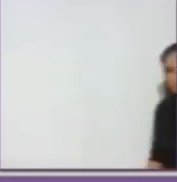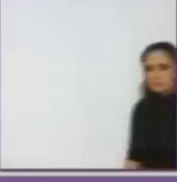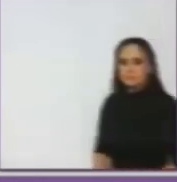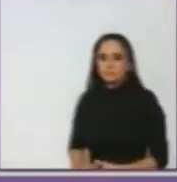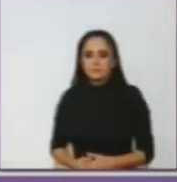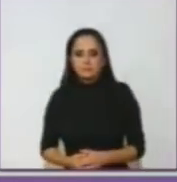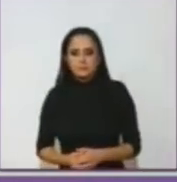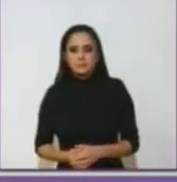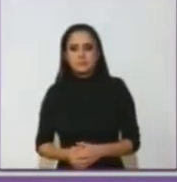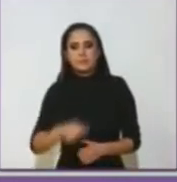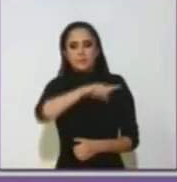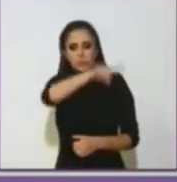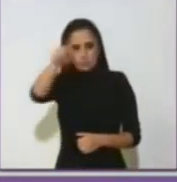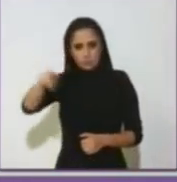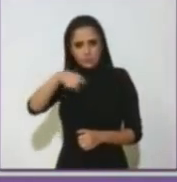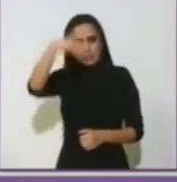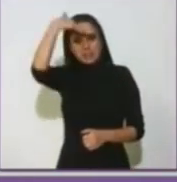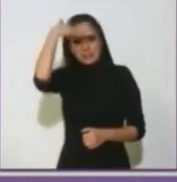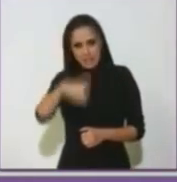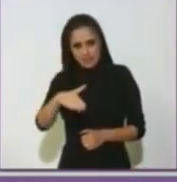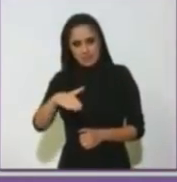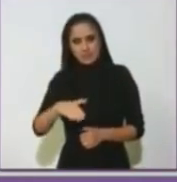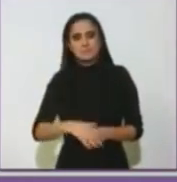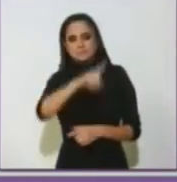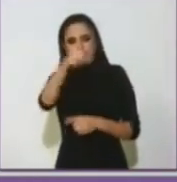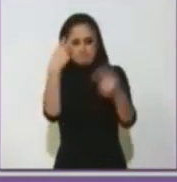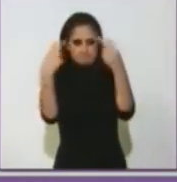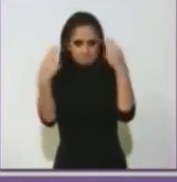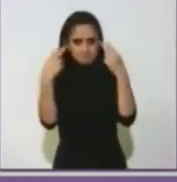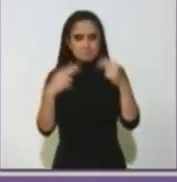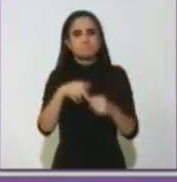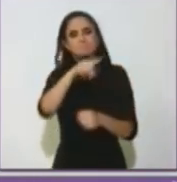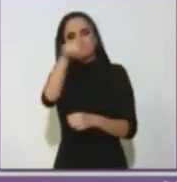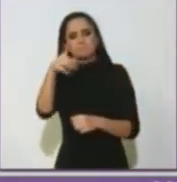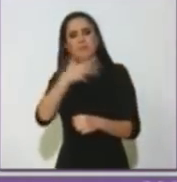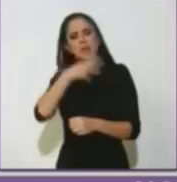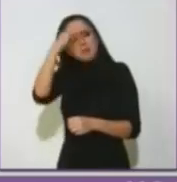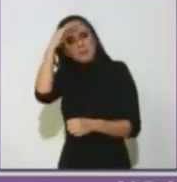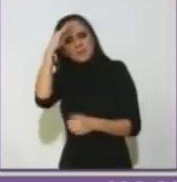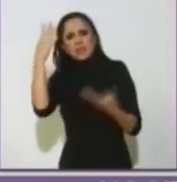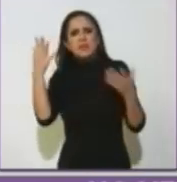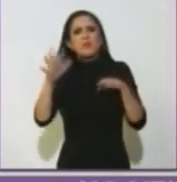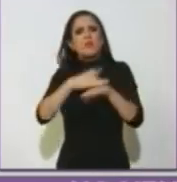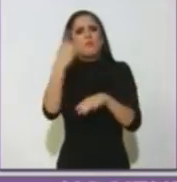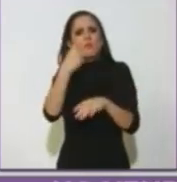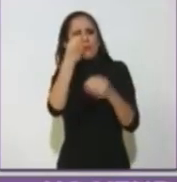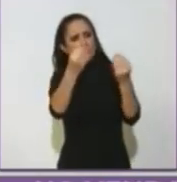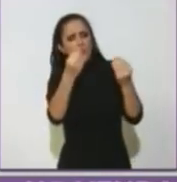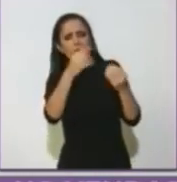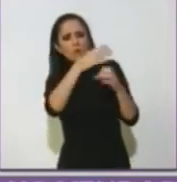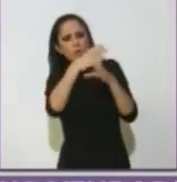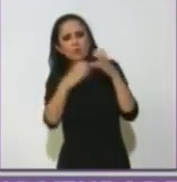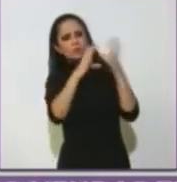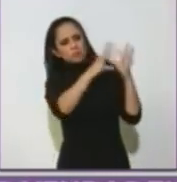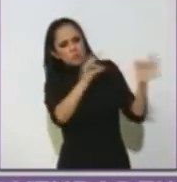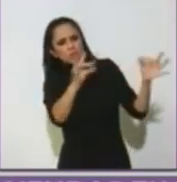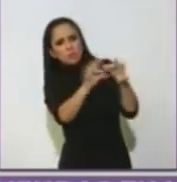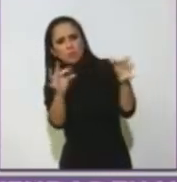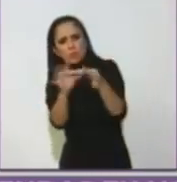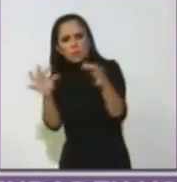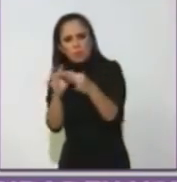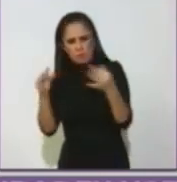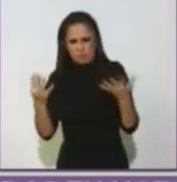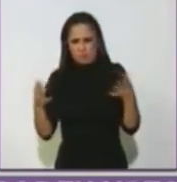que el público que nos está viendo siendo preguntando en el como de muchas de las cosas que están diciendo o sea como